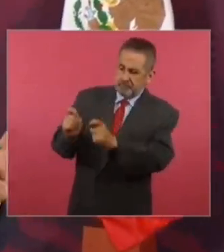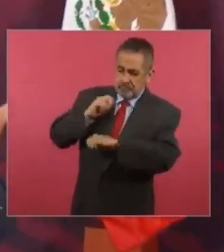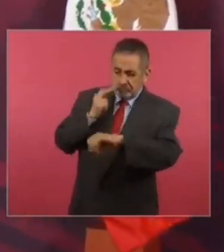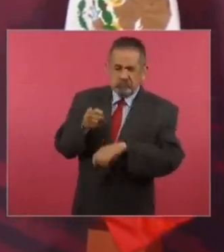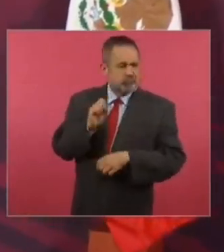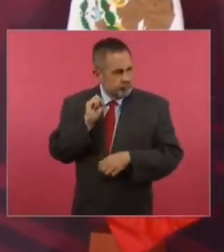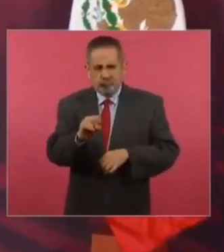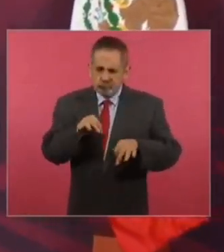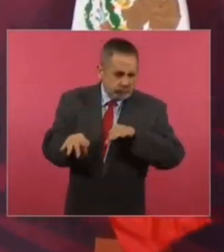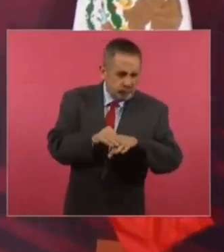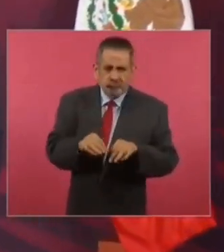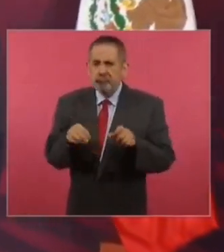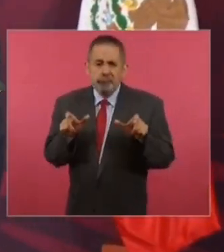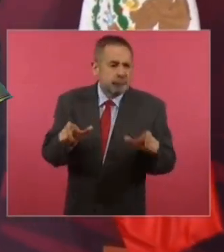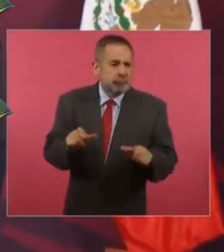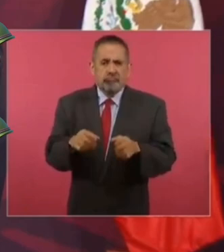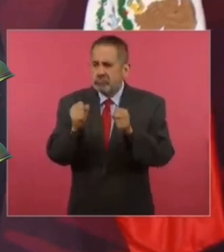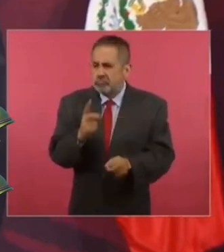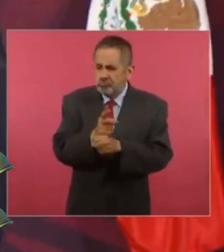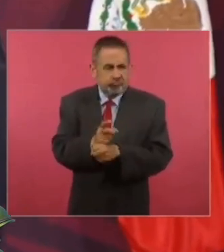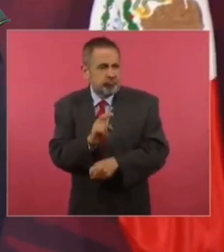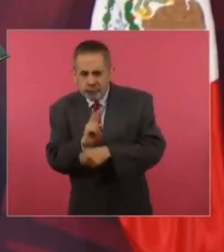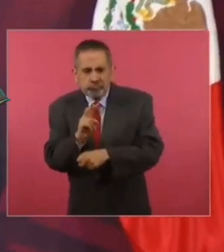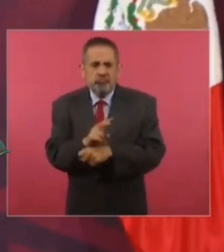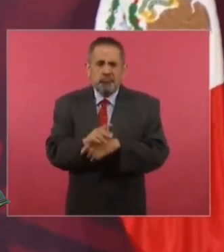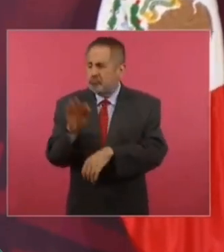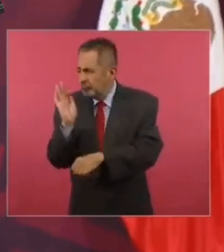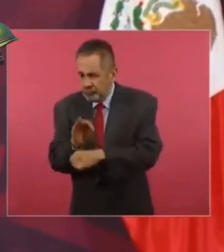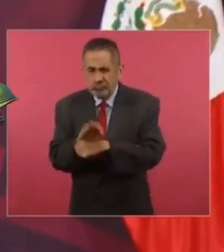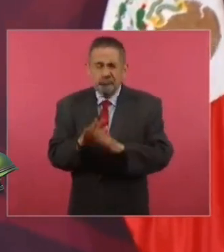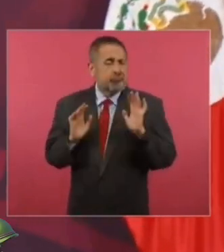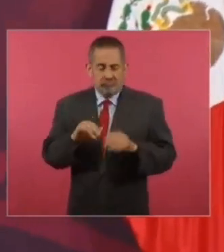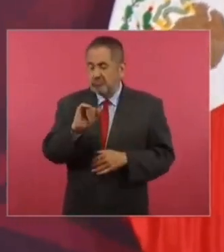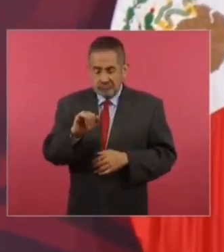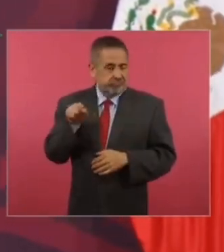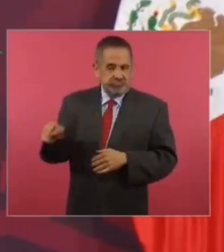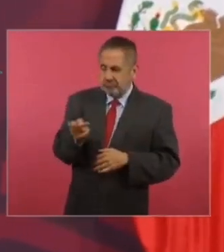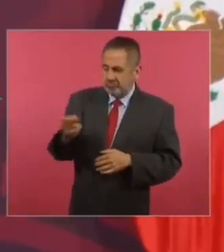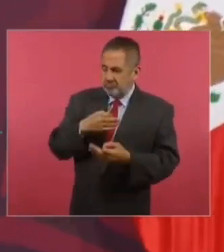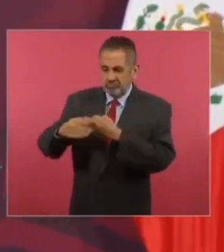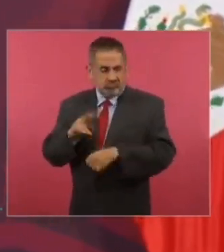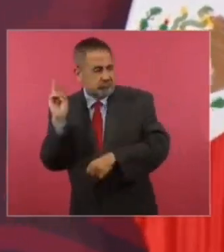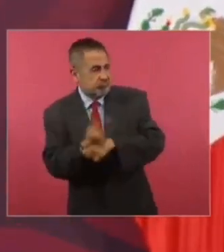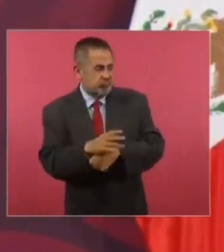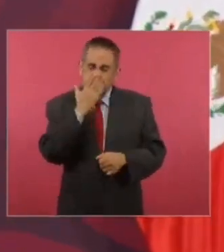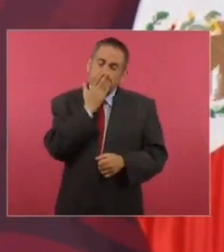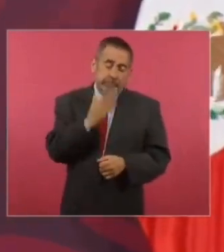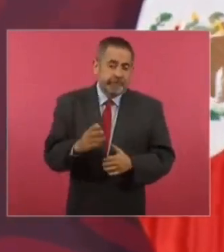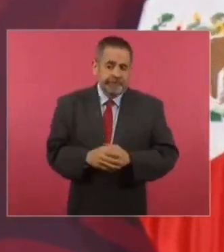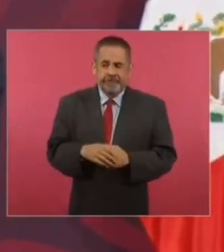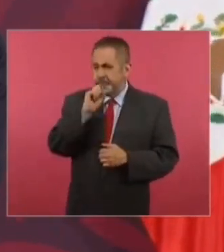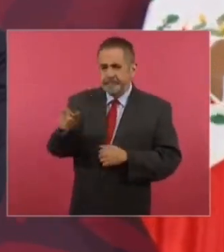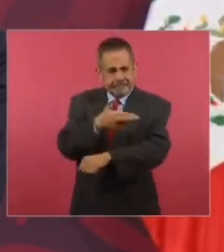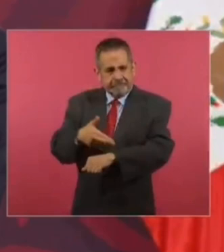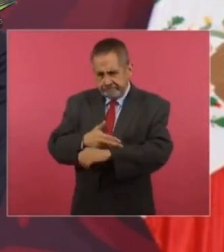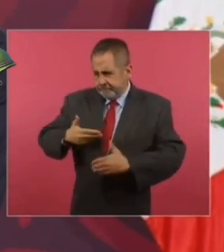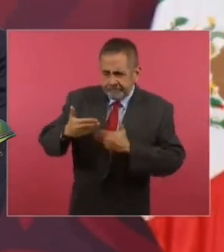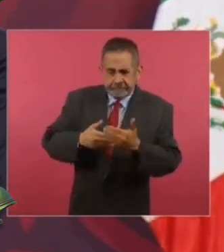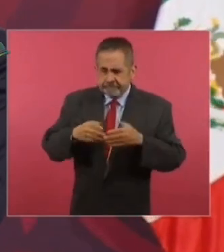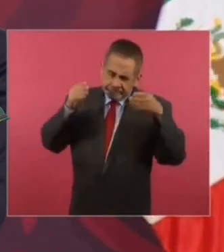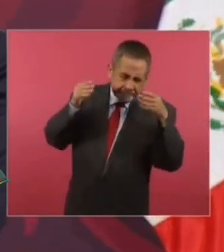de seguridad de protección a todos los mexicanos y también acciones